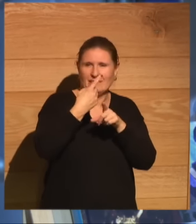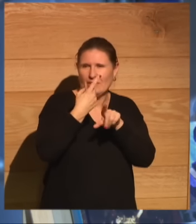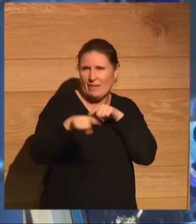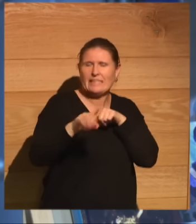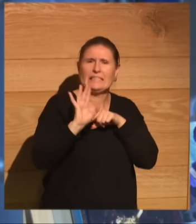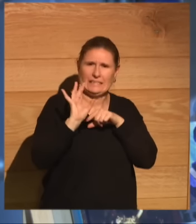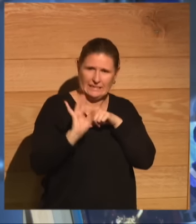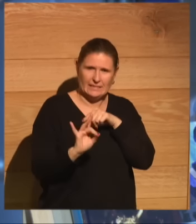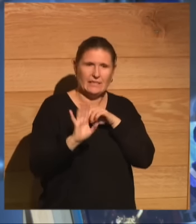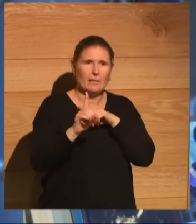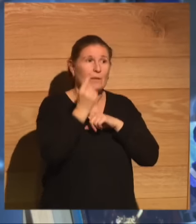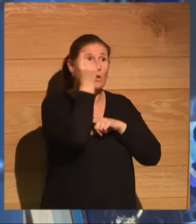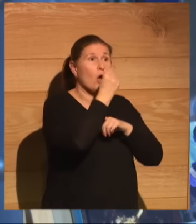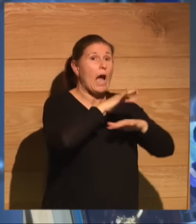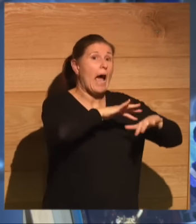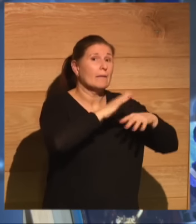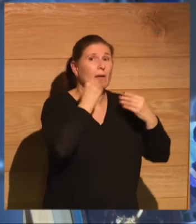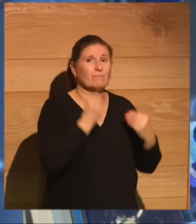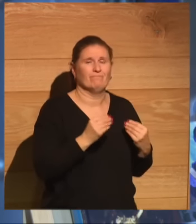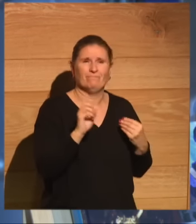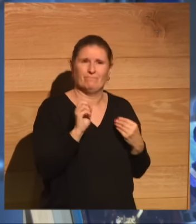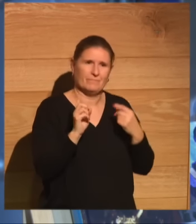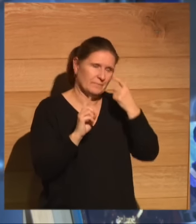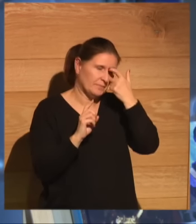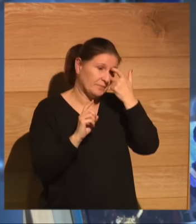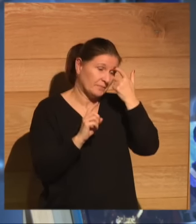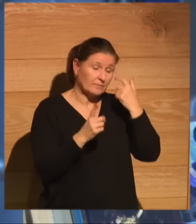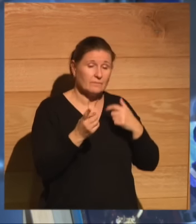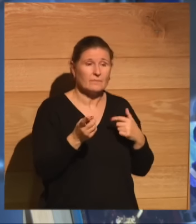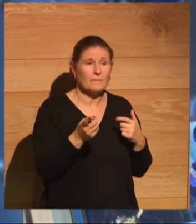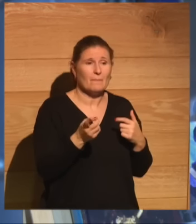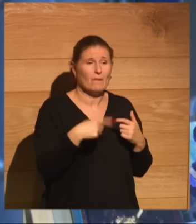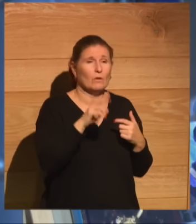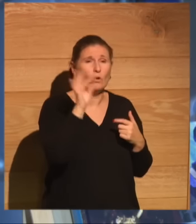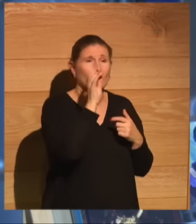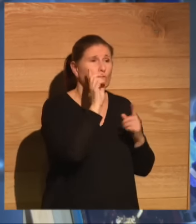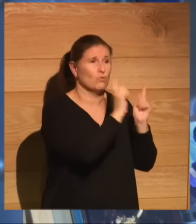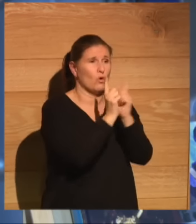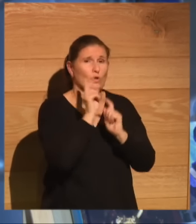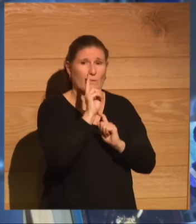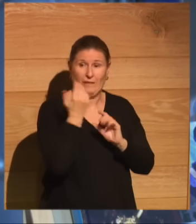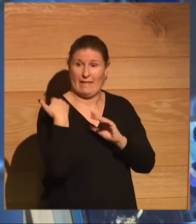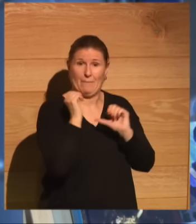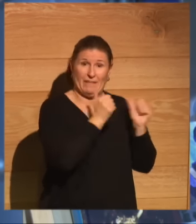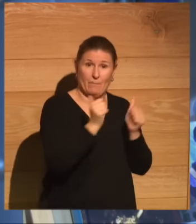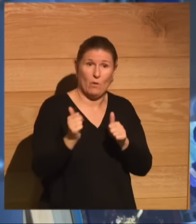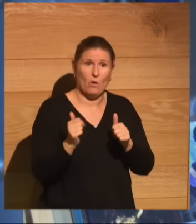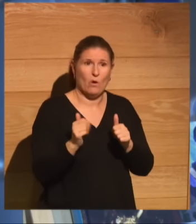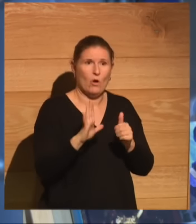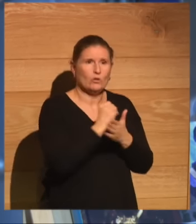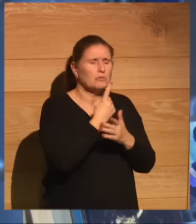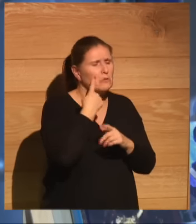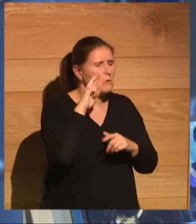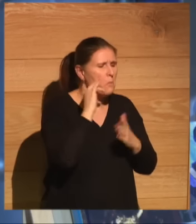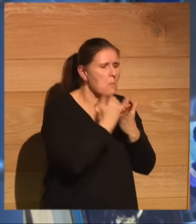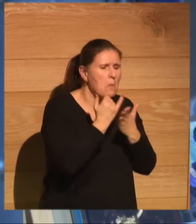gran animador. Si pensamos incluso... Cuando hablamos de todos estos cortos que ha hecho inicialmente, casi todos son pequeños